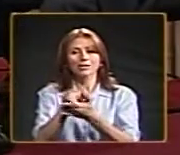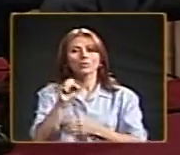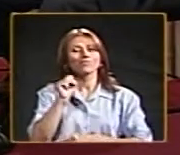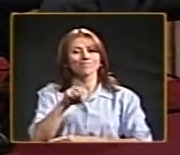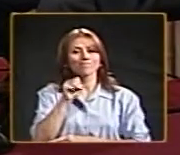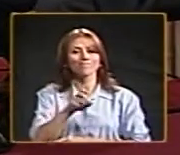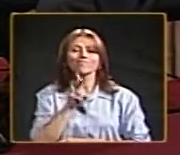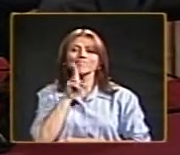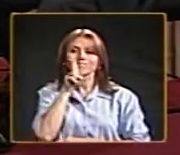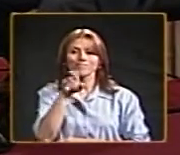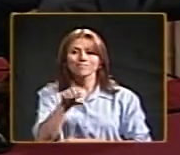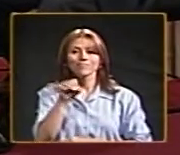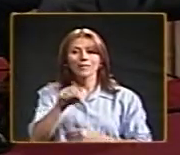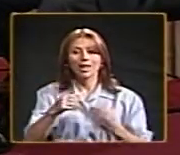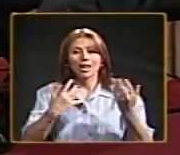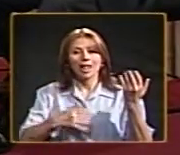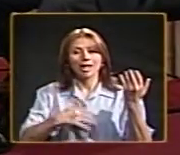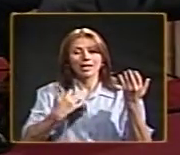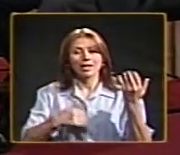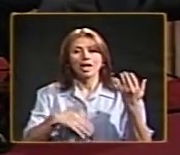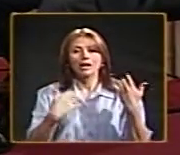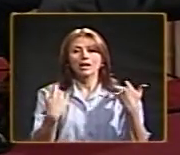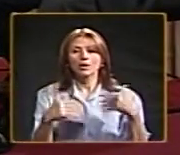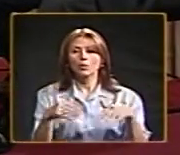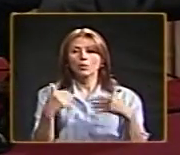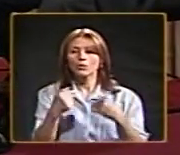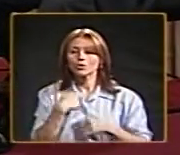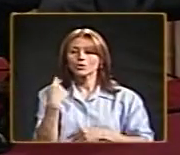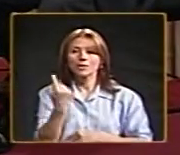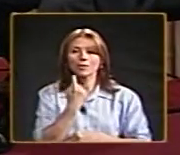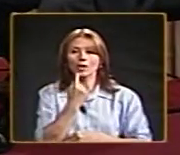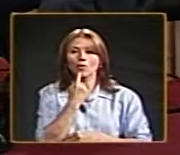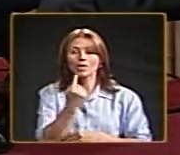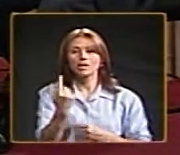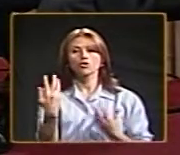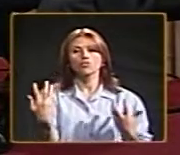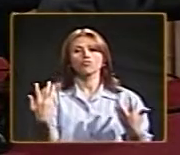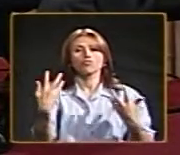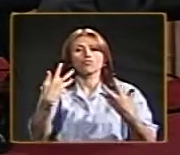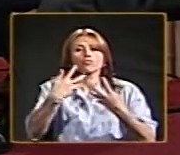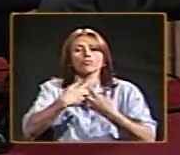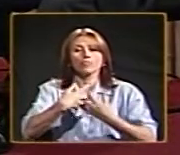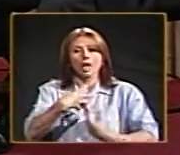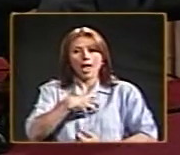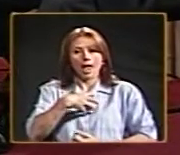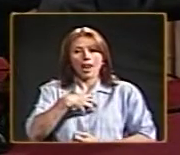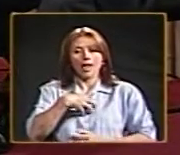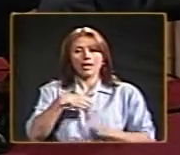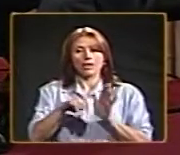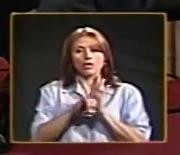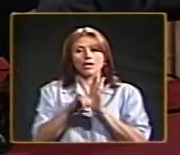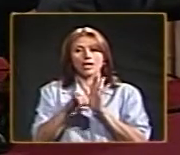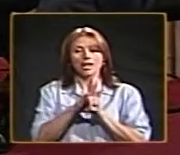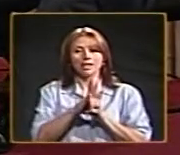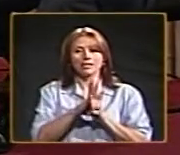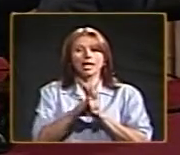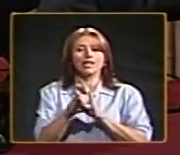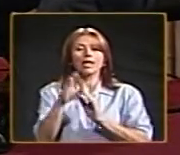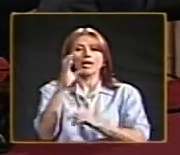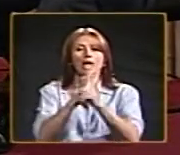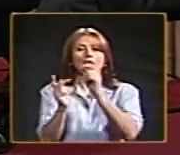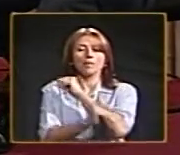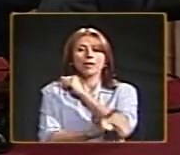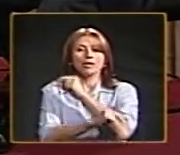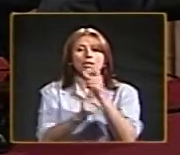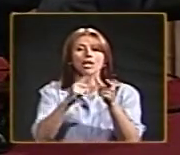Roberto, la guitarra es un instrumento que, pues, siempre lo he dicho, se ha adaptado a la idiosincrasia de cada pueblo. Entonces vienen guitarristas de diferentes